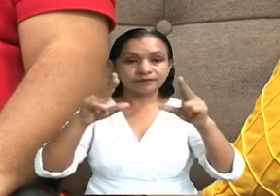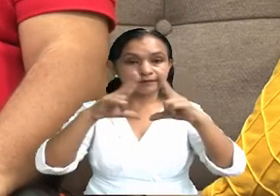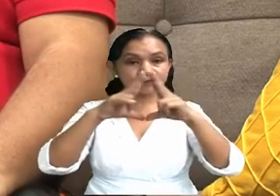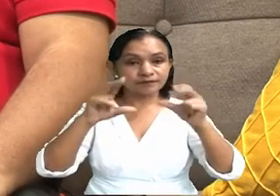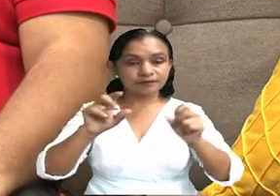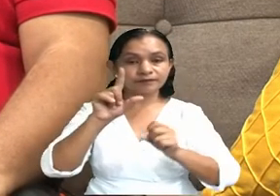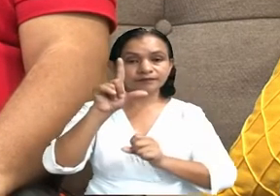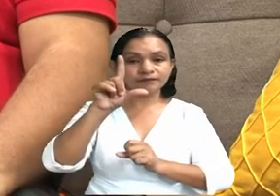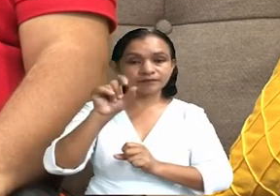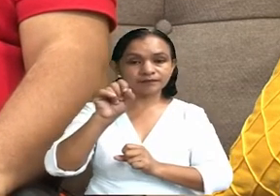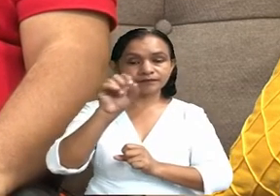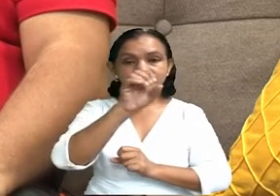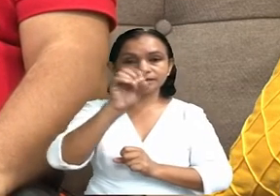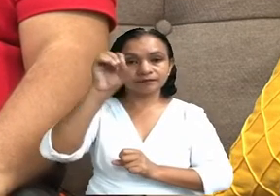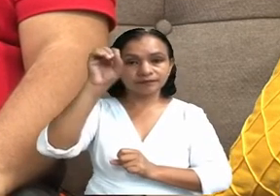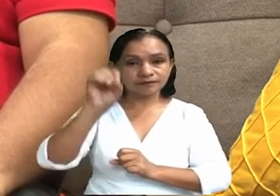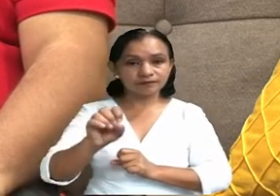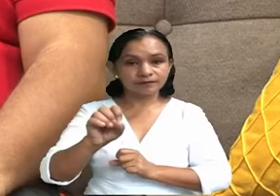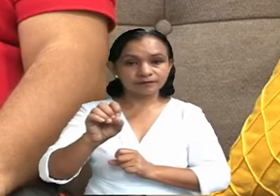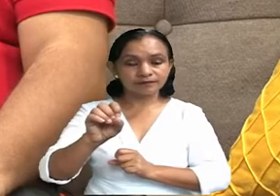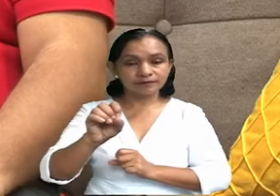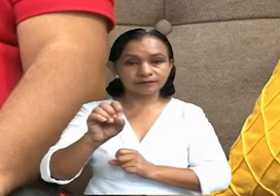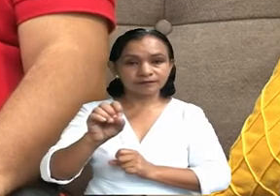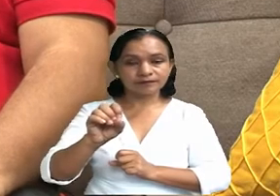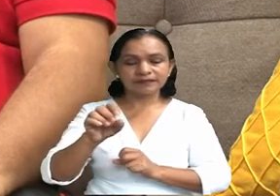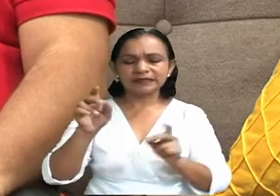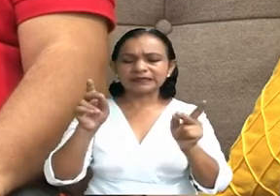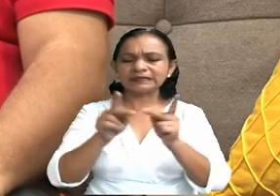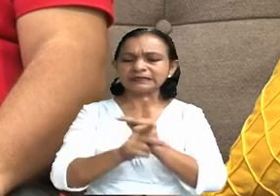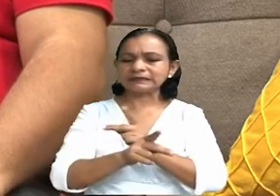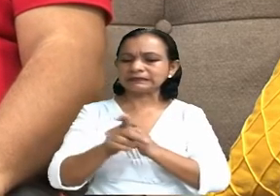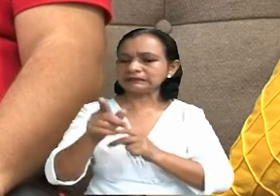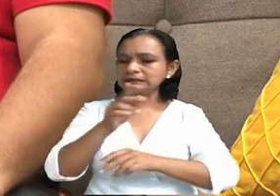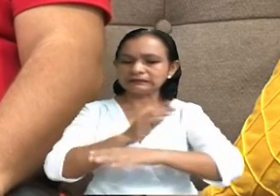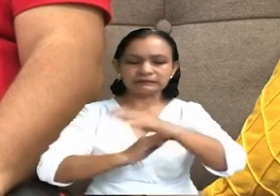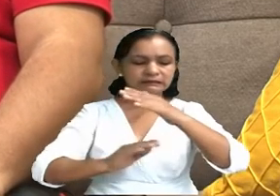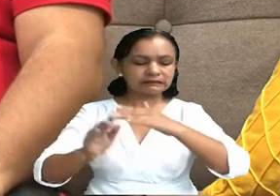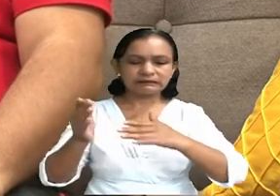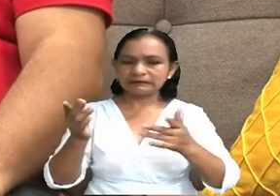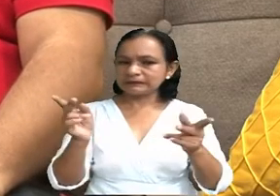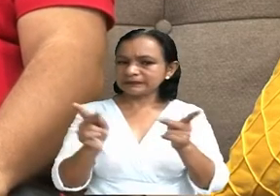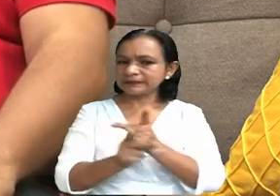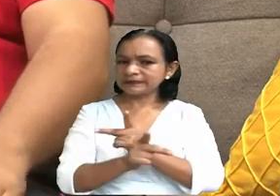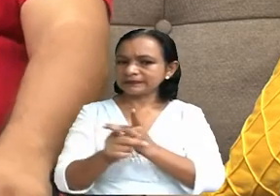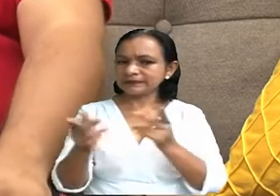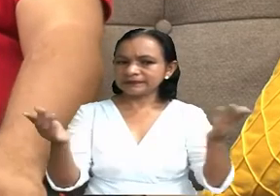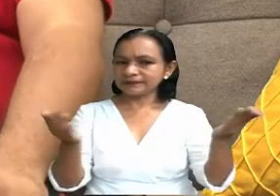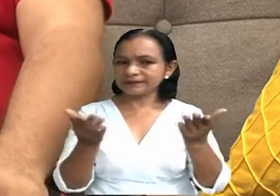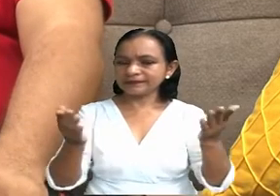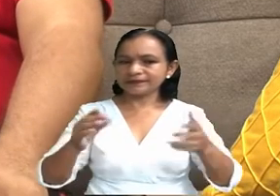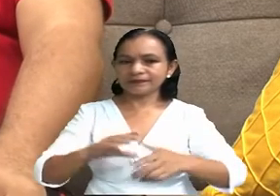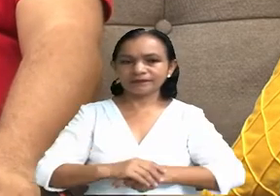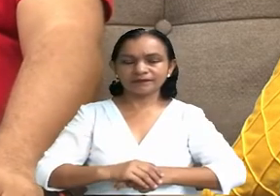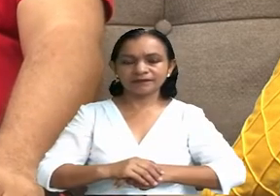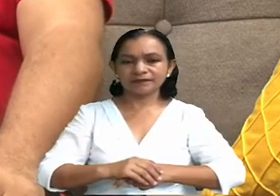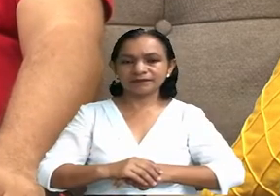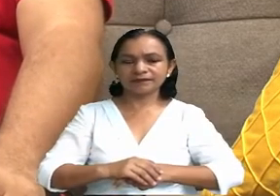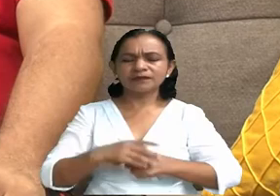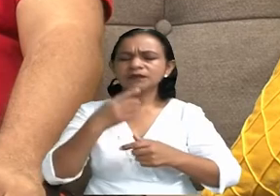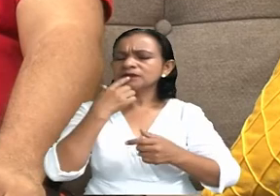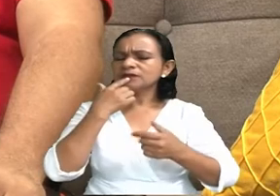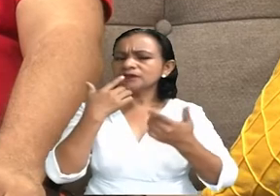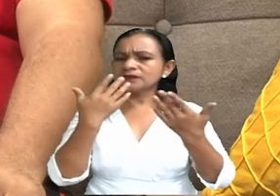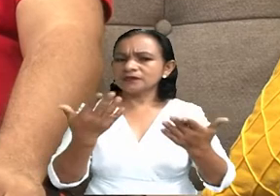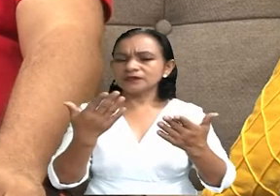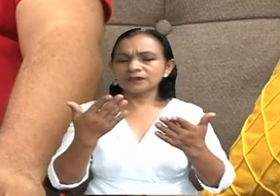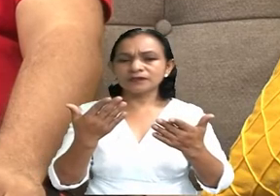del 10% que están en una situación crítica. ¿Cuál es esa situación crítica? Están con